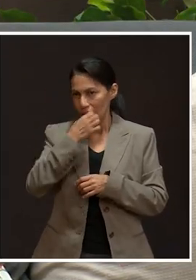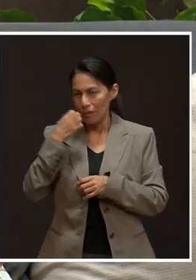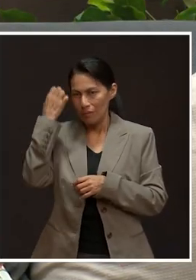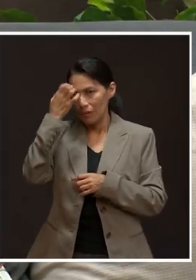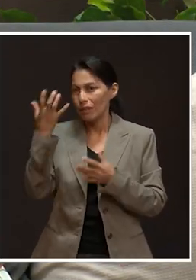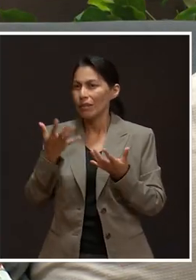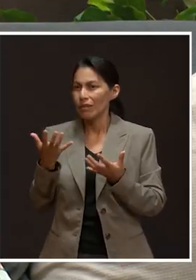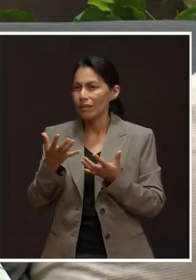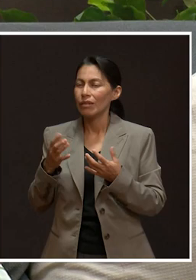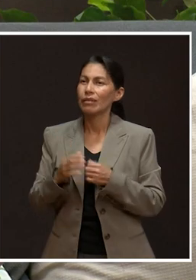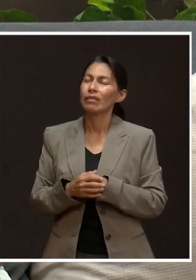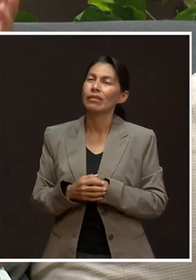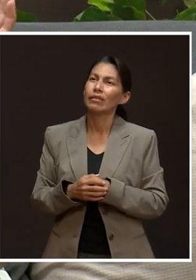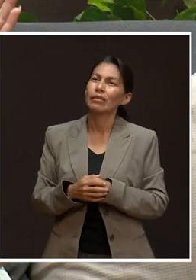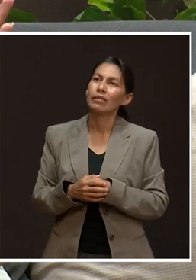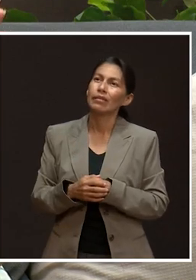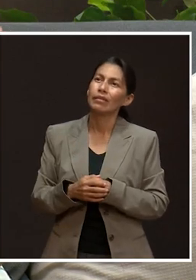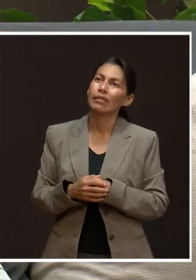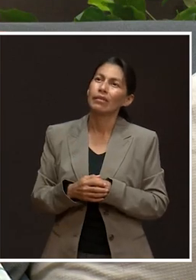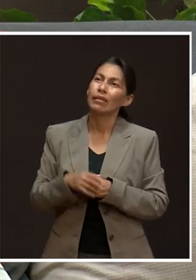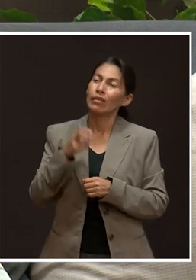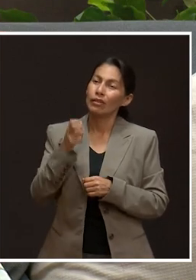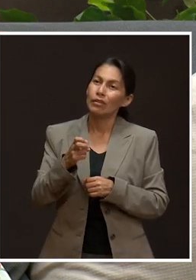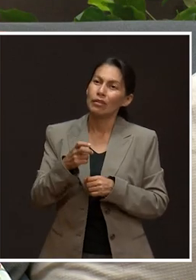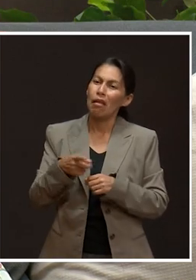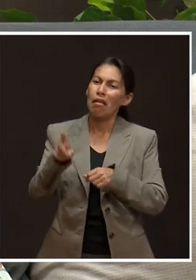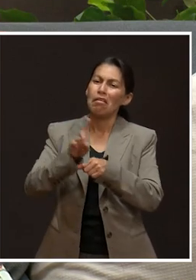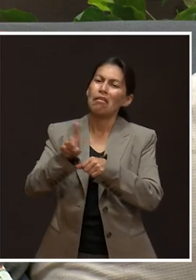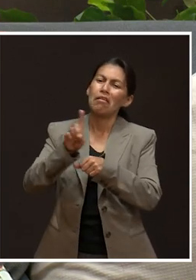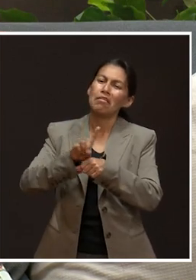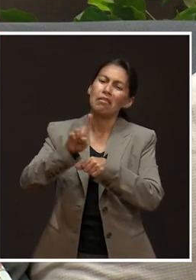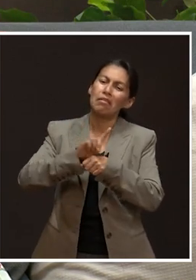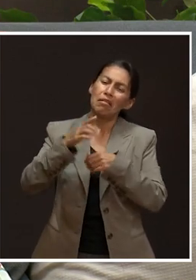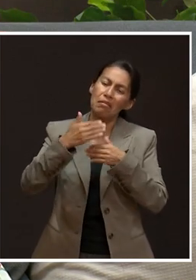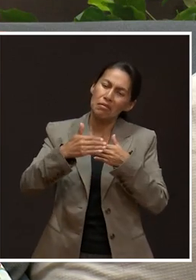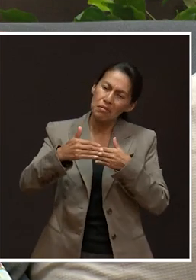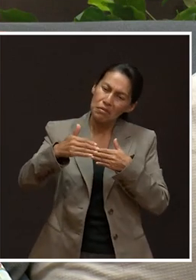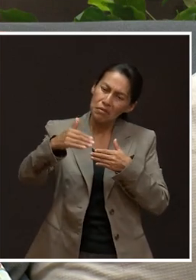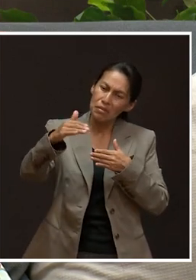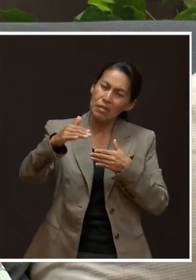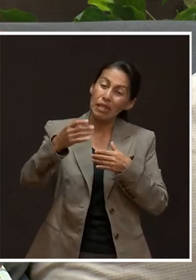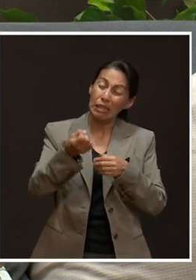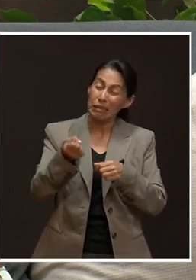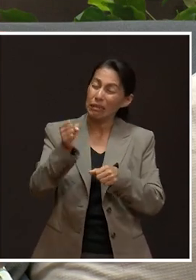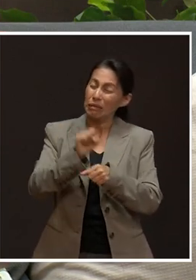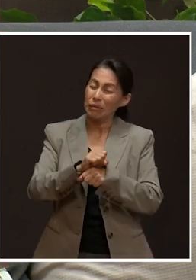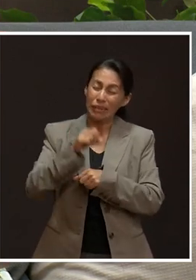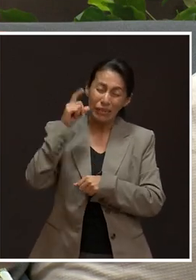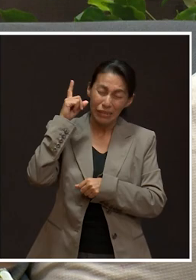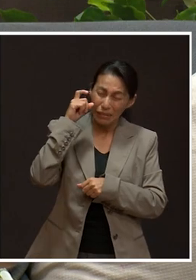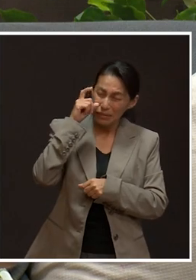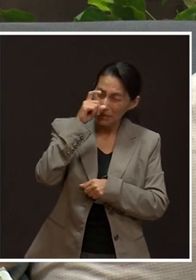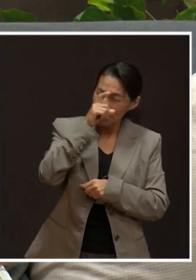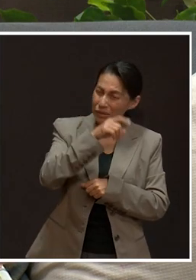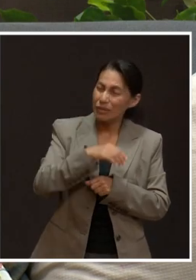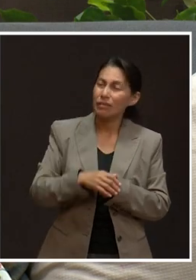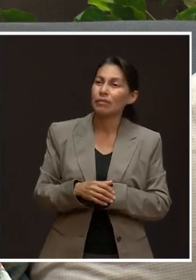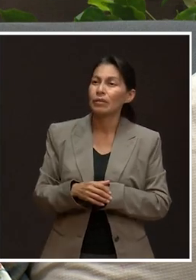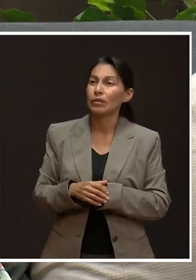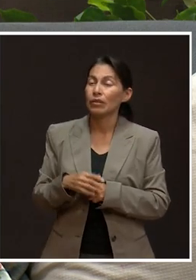presentar el examen. Y el caso es que transcurrieron los días y esa semana había sido muy difícil para mí.